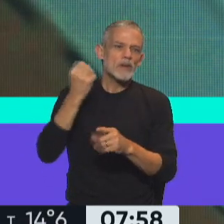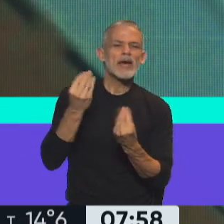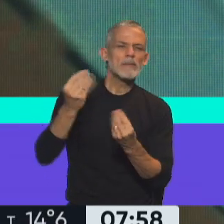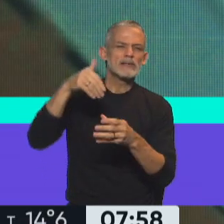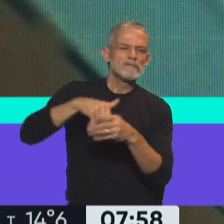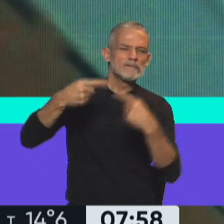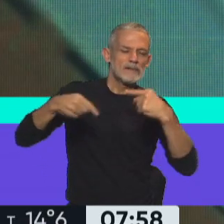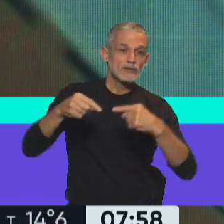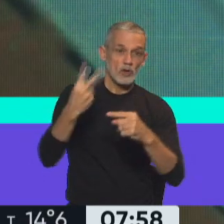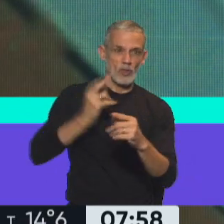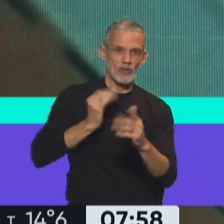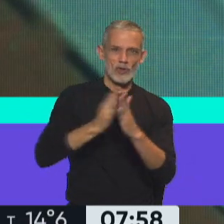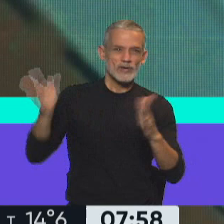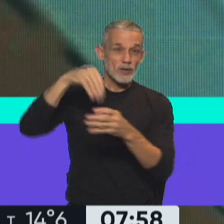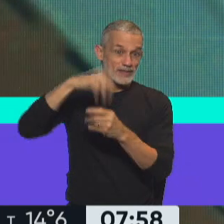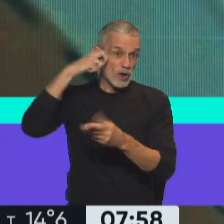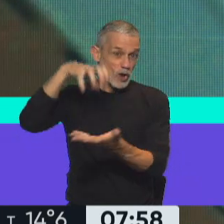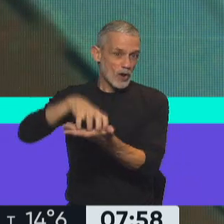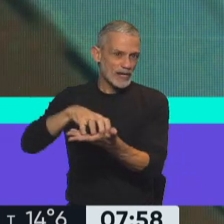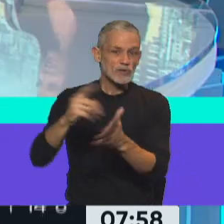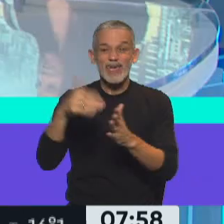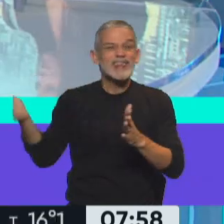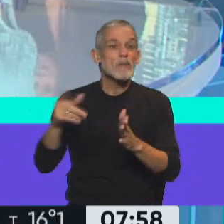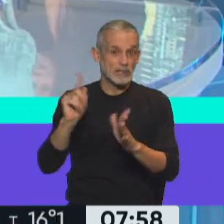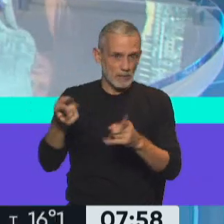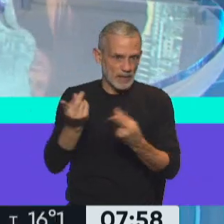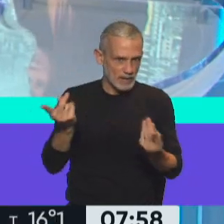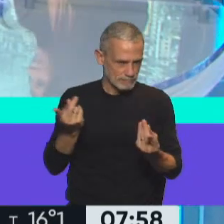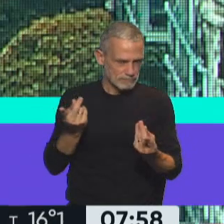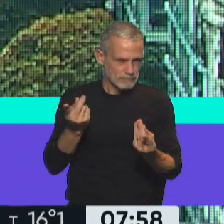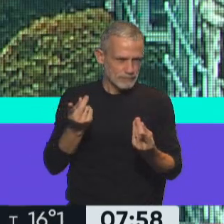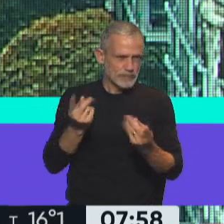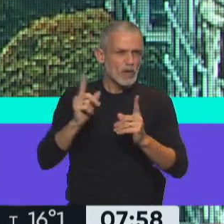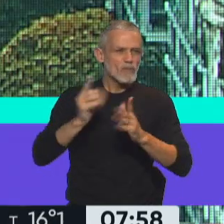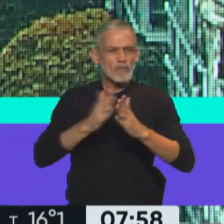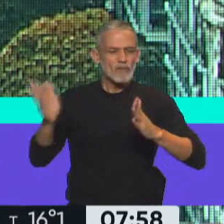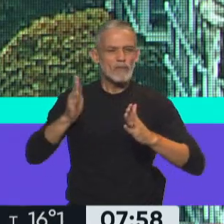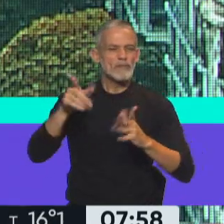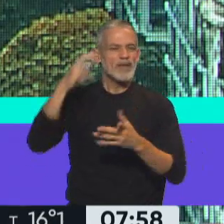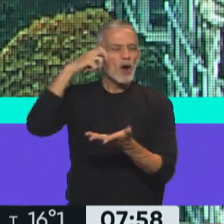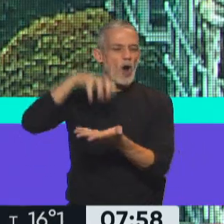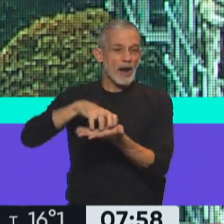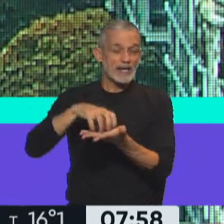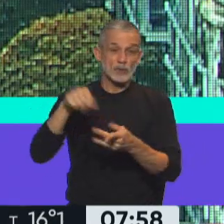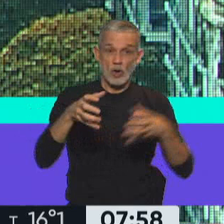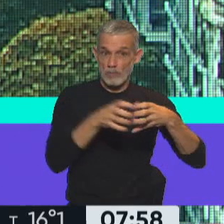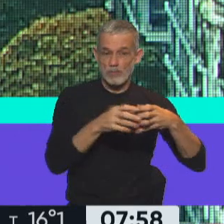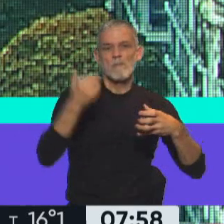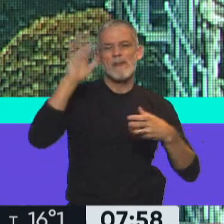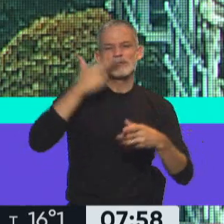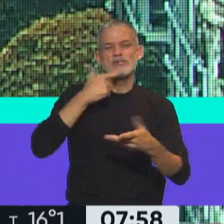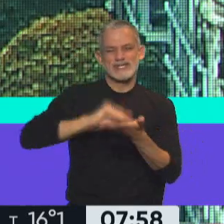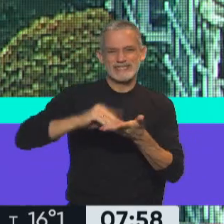suceder en los próximos dos años pero también lo que va a pasar después de esa función exactamente hay que tener en cuenta además que el oficialismo y tiene mayoría en el senado